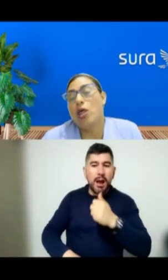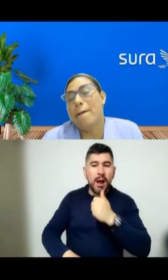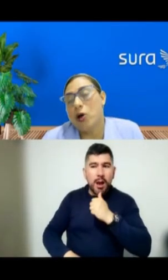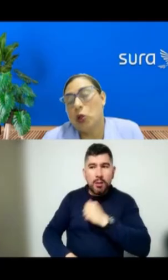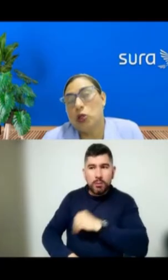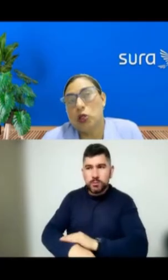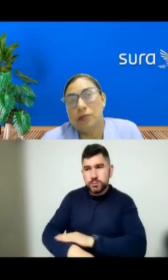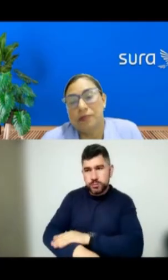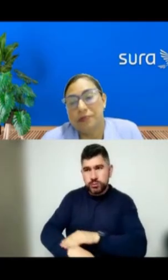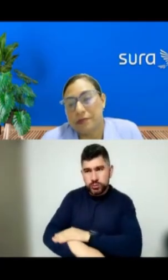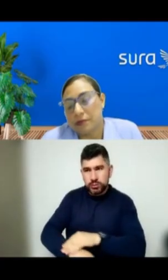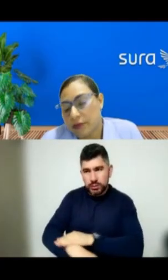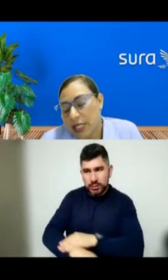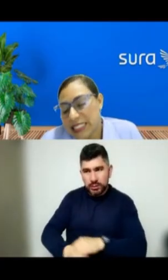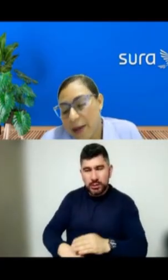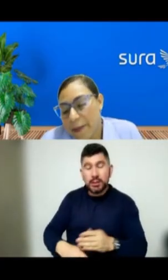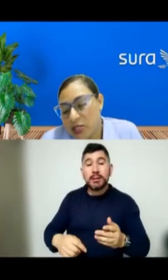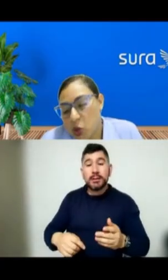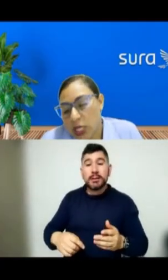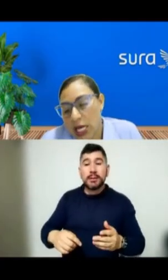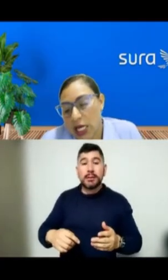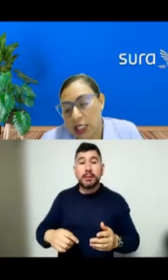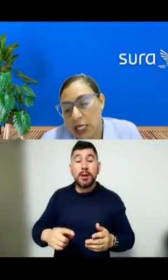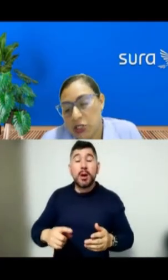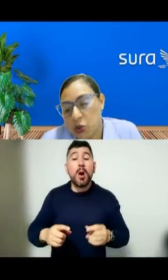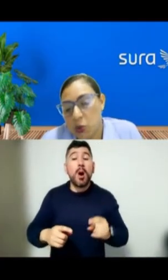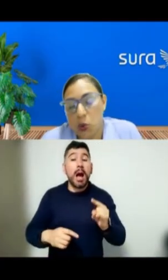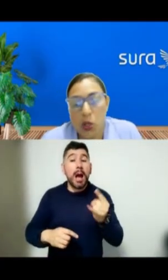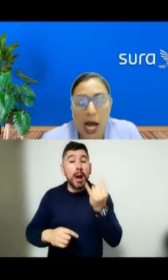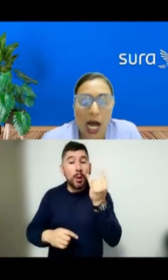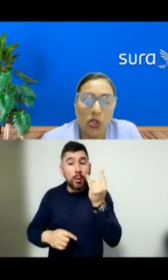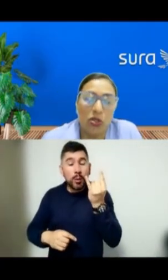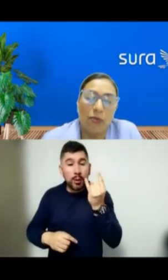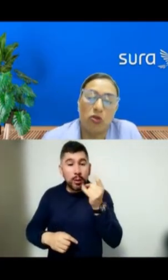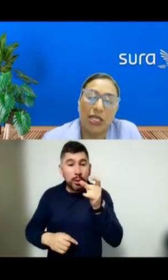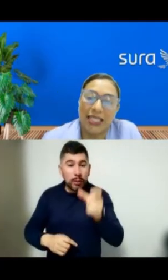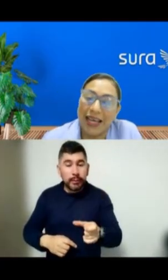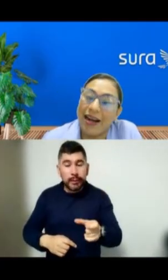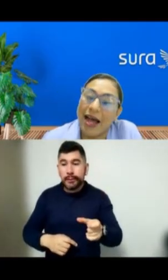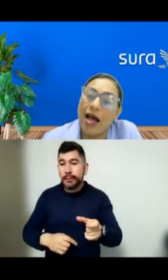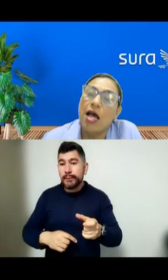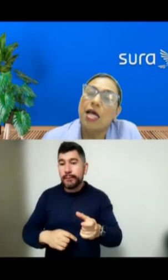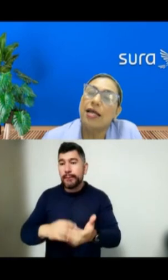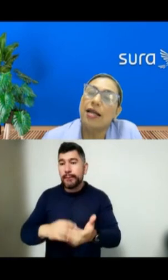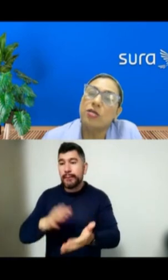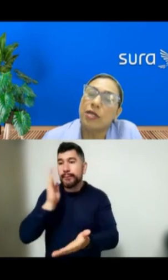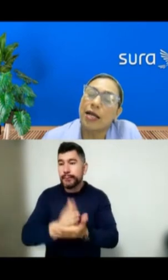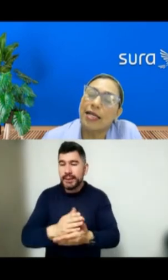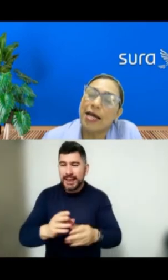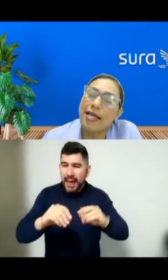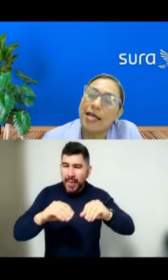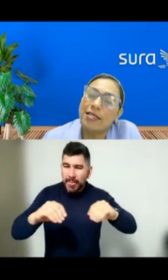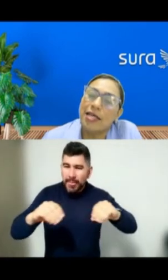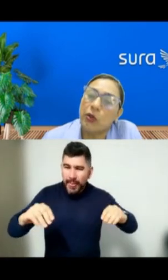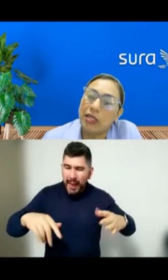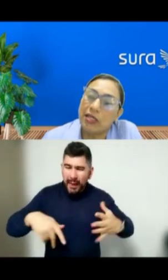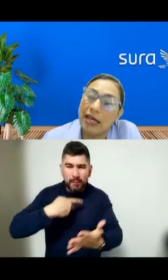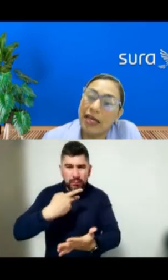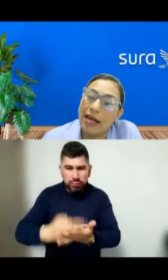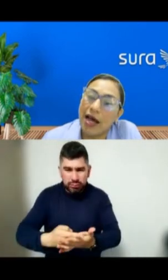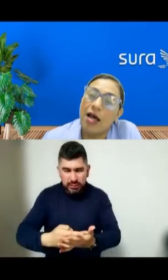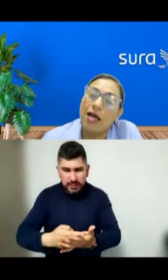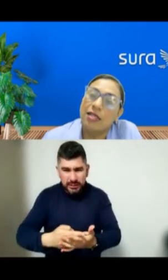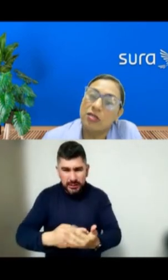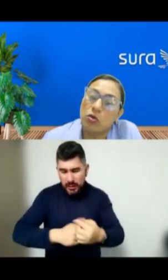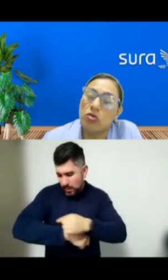salina. O de pronto, si la persona cayó en un lugar donde hay mucha tierra y resulta que esa herida se llenó